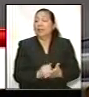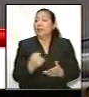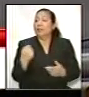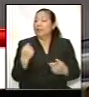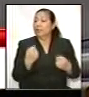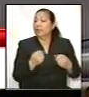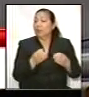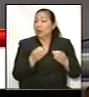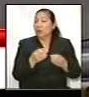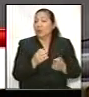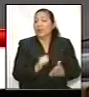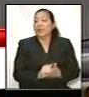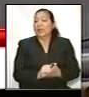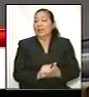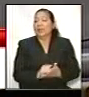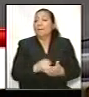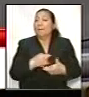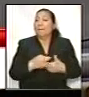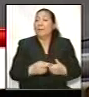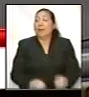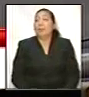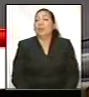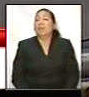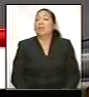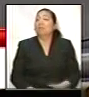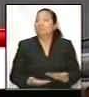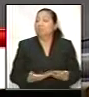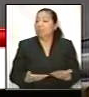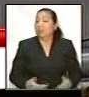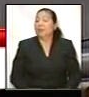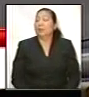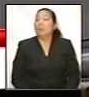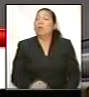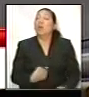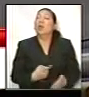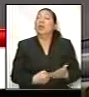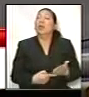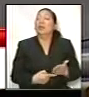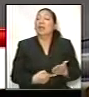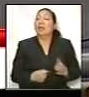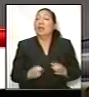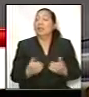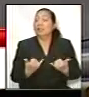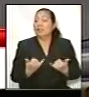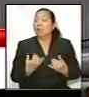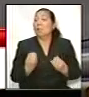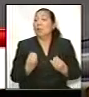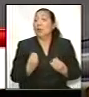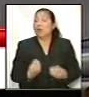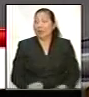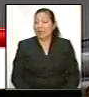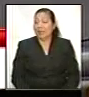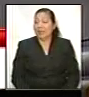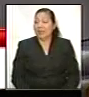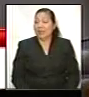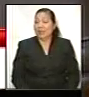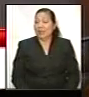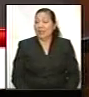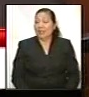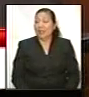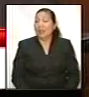inversión justamente en producción, manufactura. ¿Y por qué se logra esto? ¿O por qué se pretende esto?